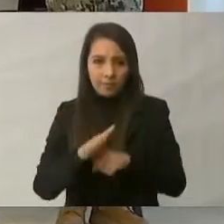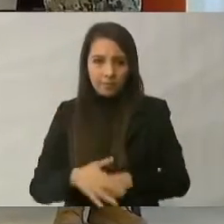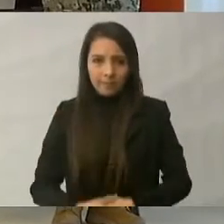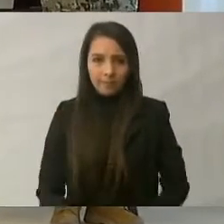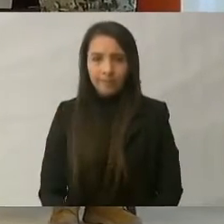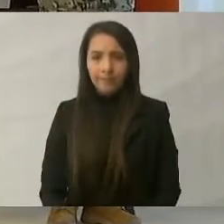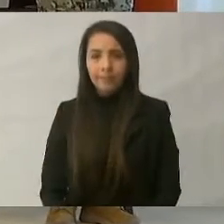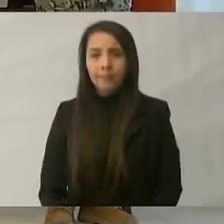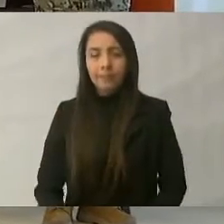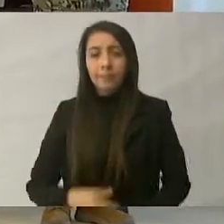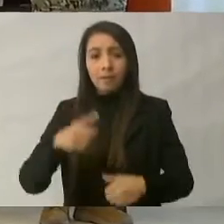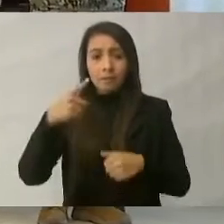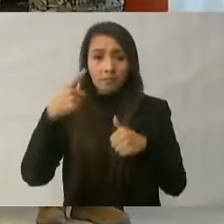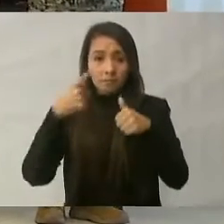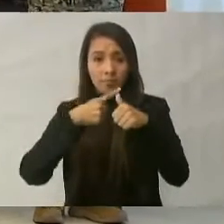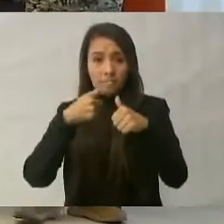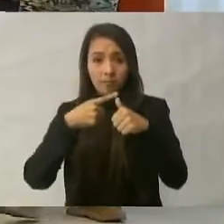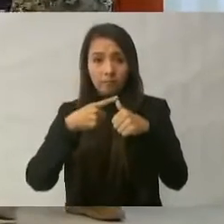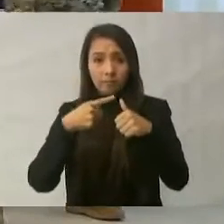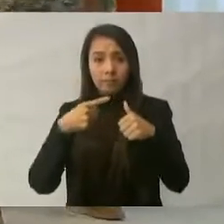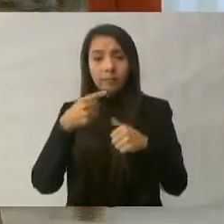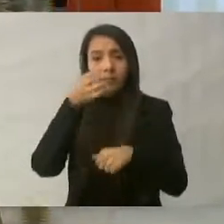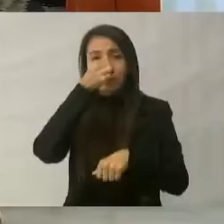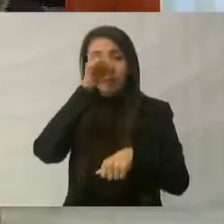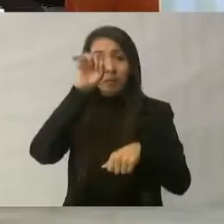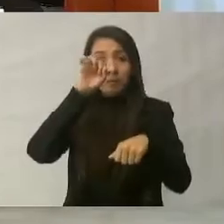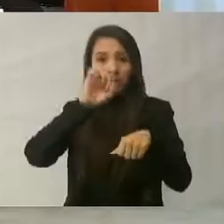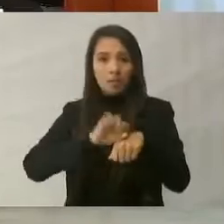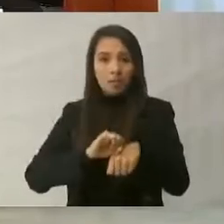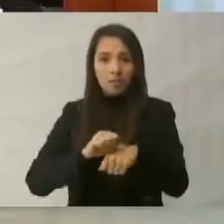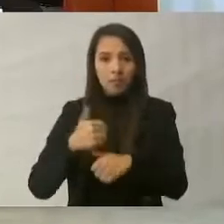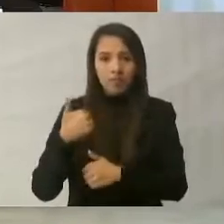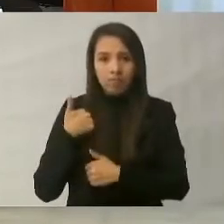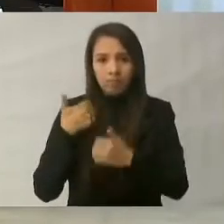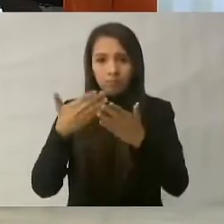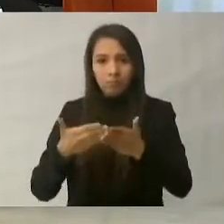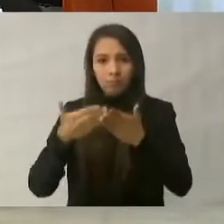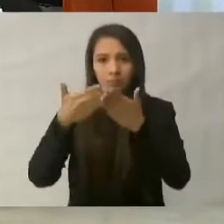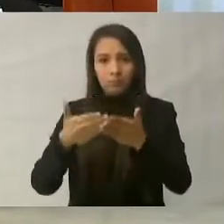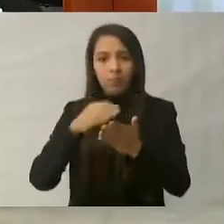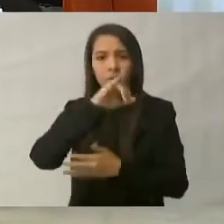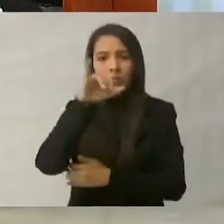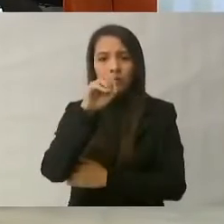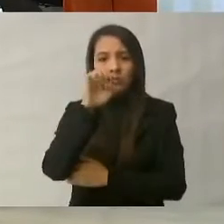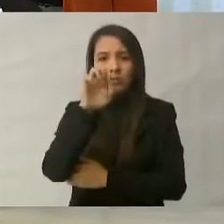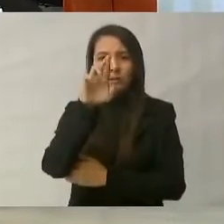El secretario de Marina, almirante, José Rafael Ojeda Durán.